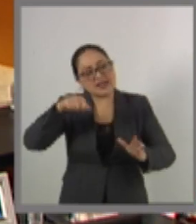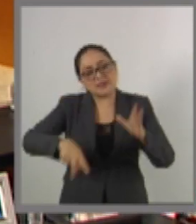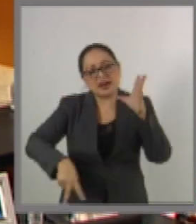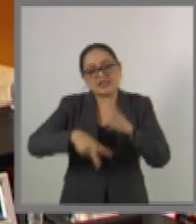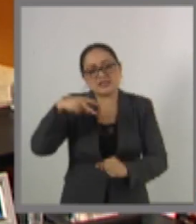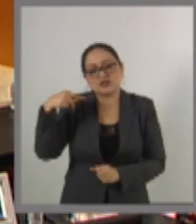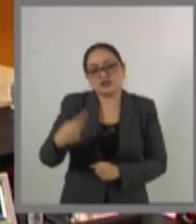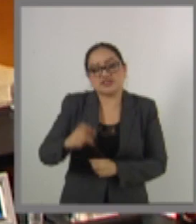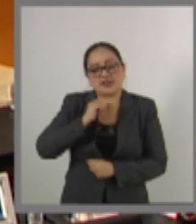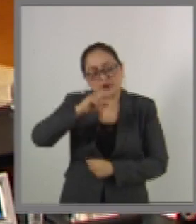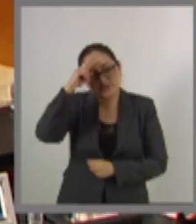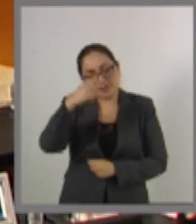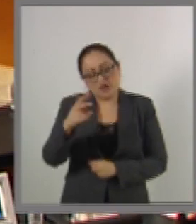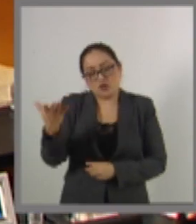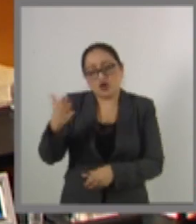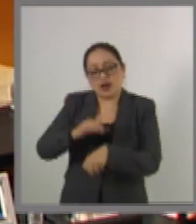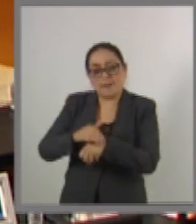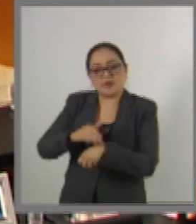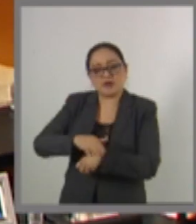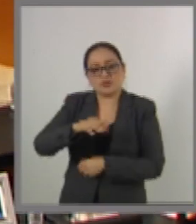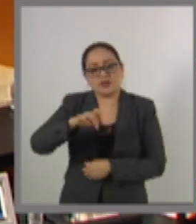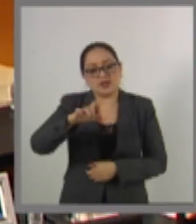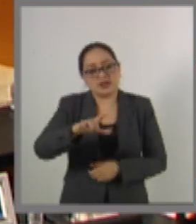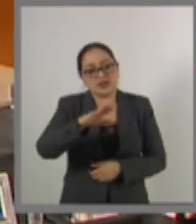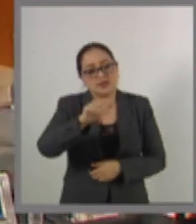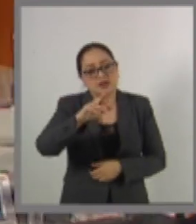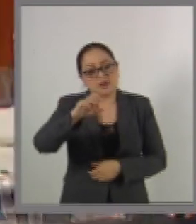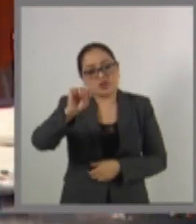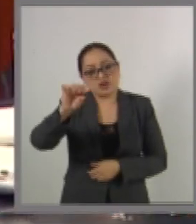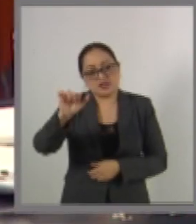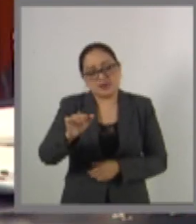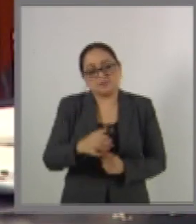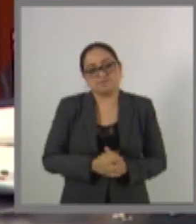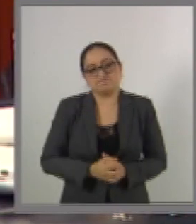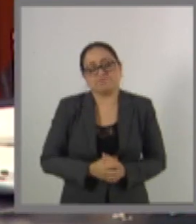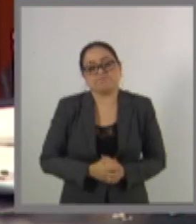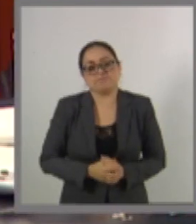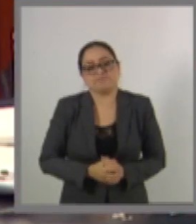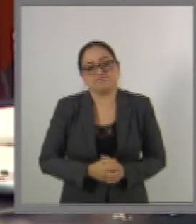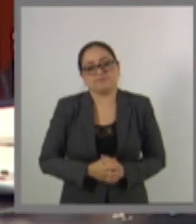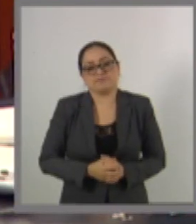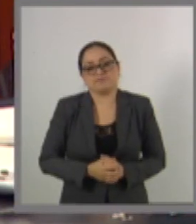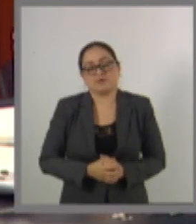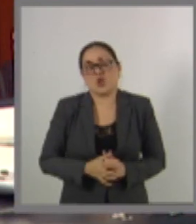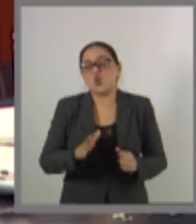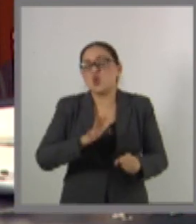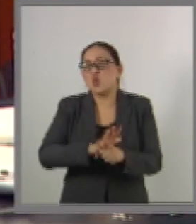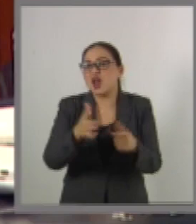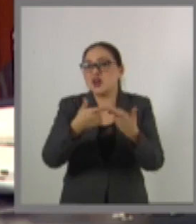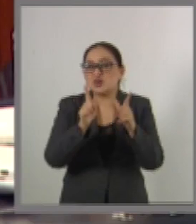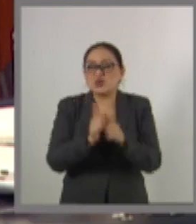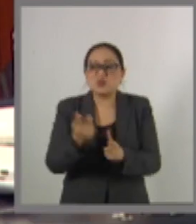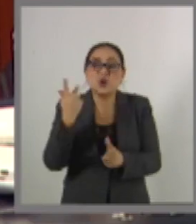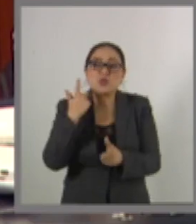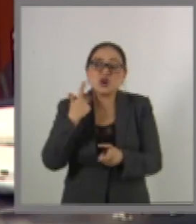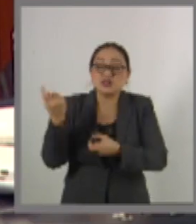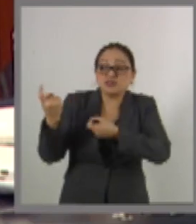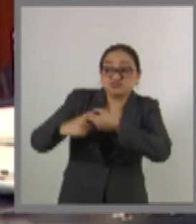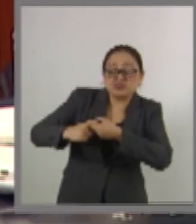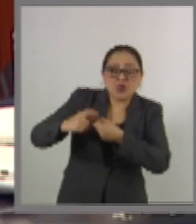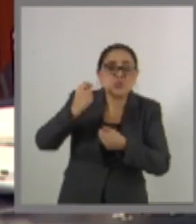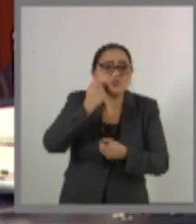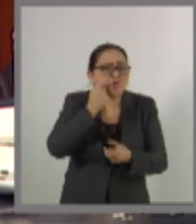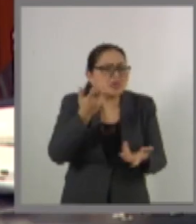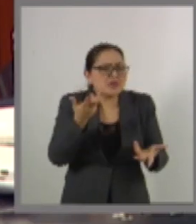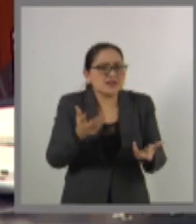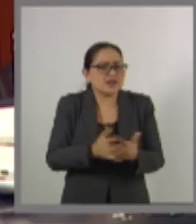República, a nuestro querido amigo Miguel Barbosa. Me parece que independientemente de las siglas de partido y